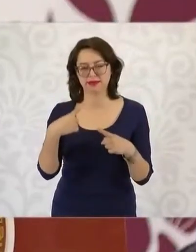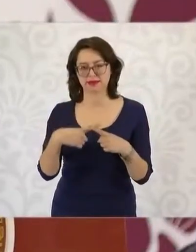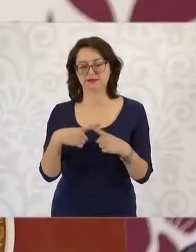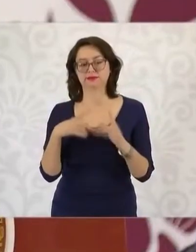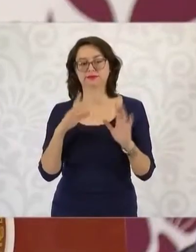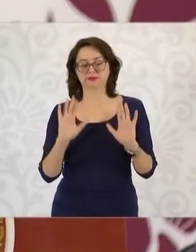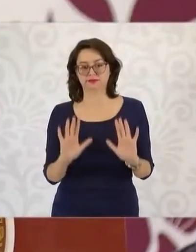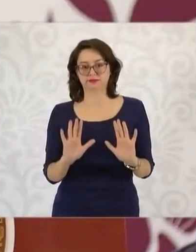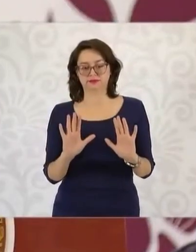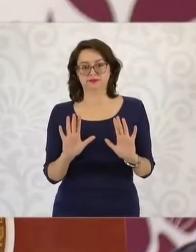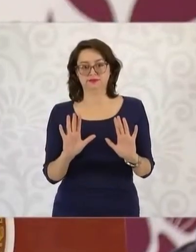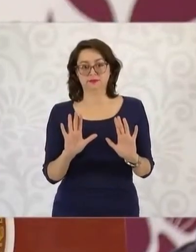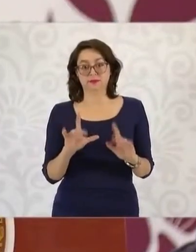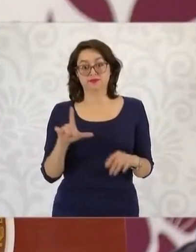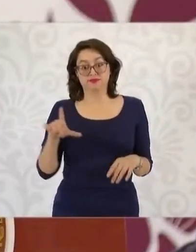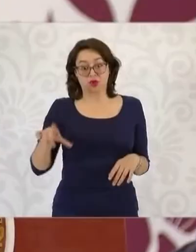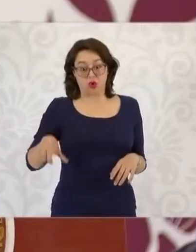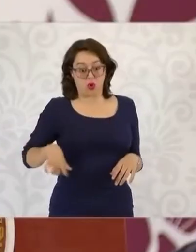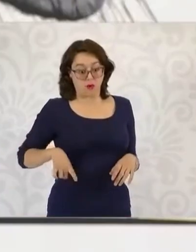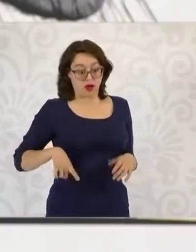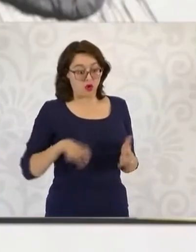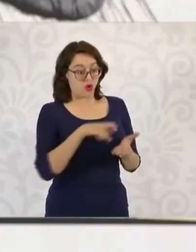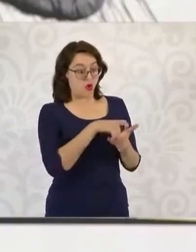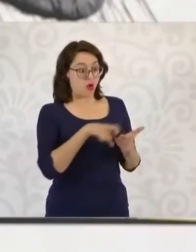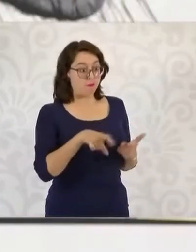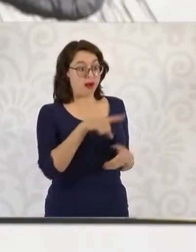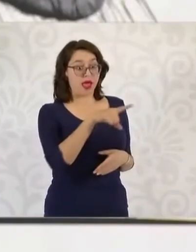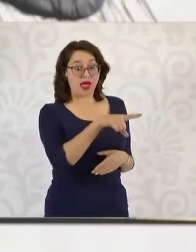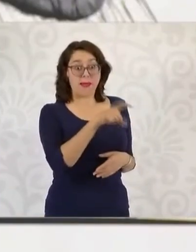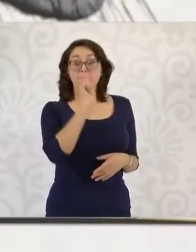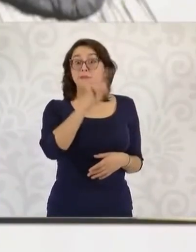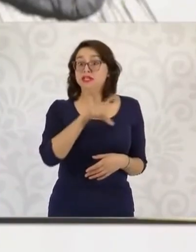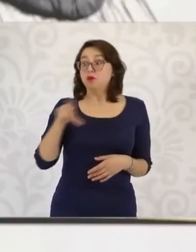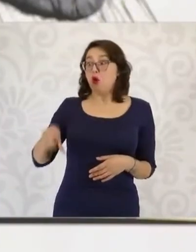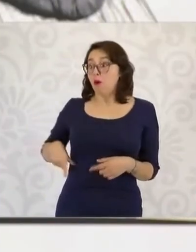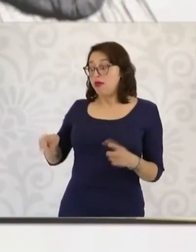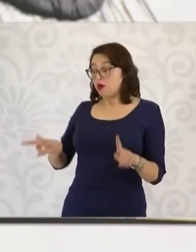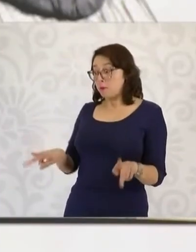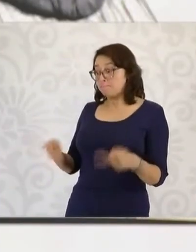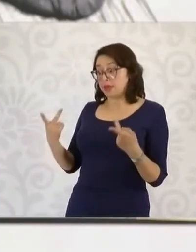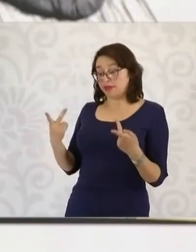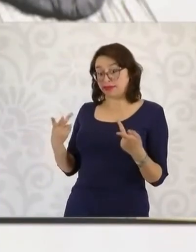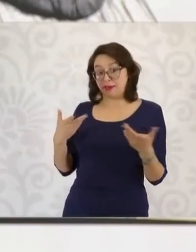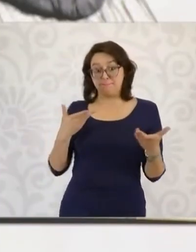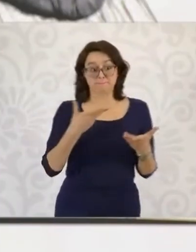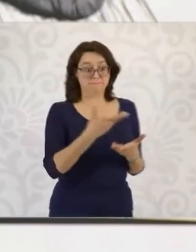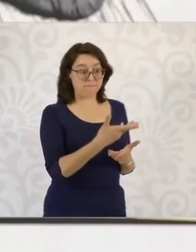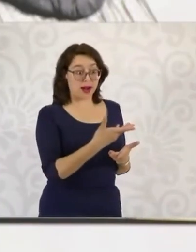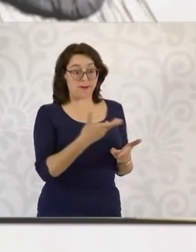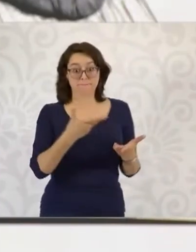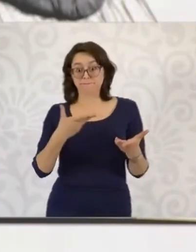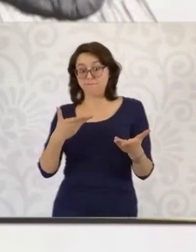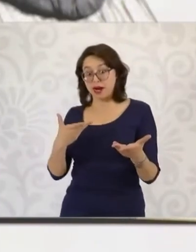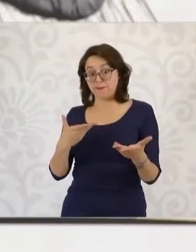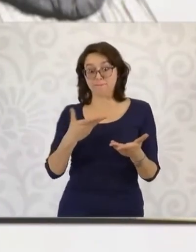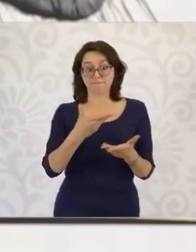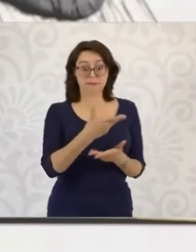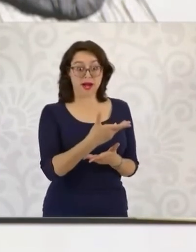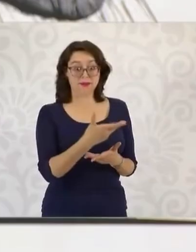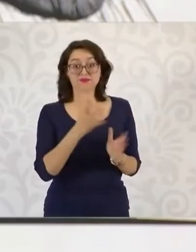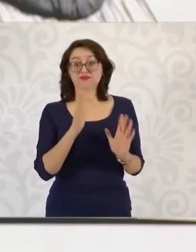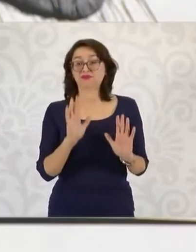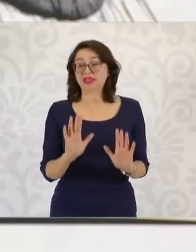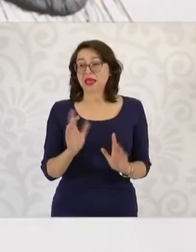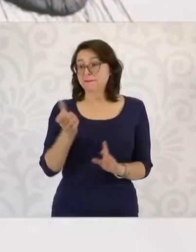de la compra y la distribución, y no de todos los medicamentos, sino de una base de medicamentos